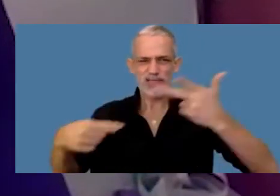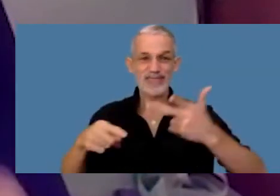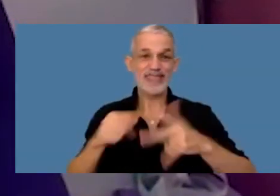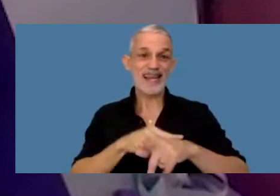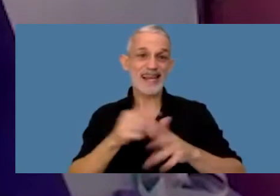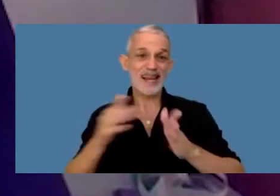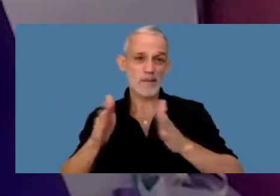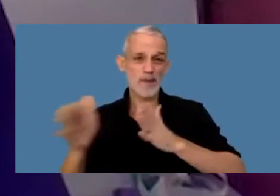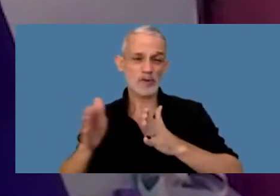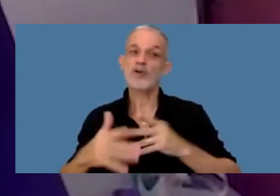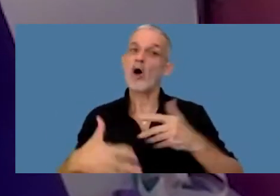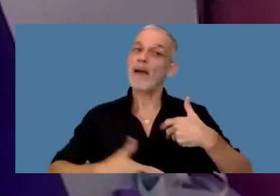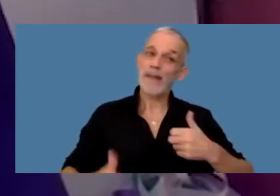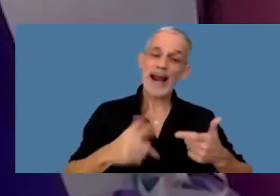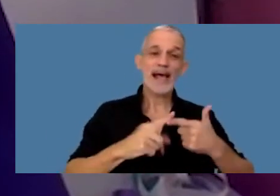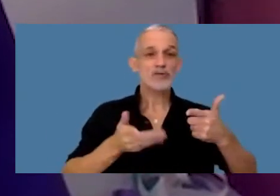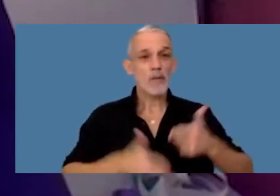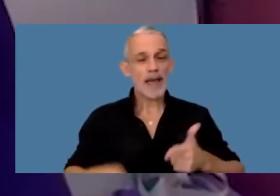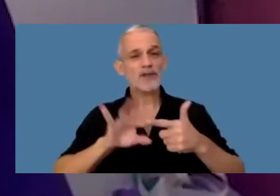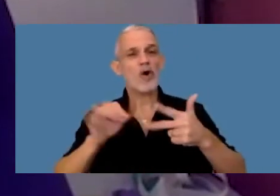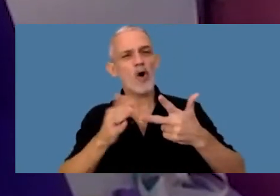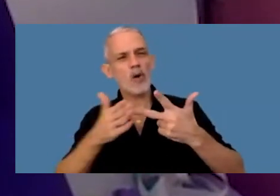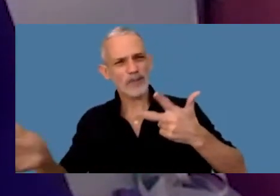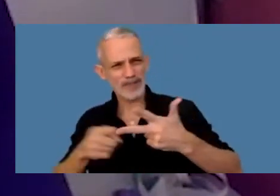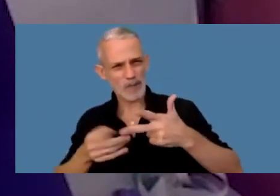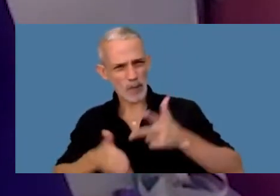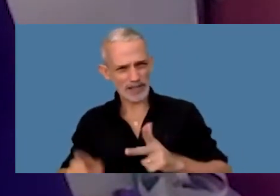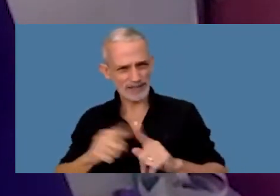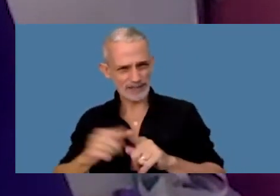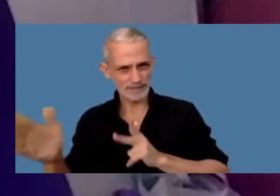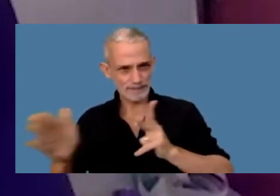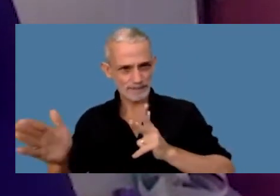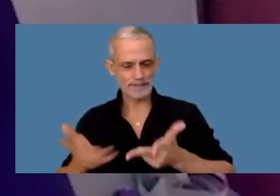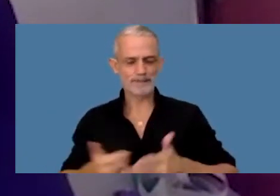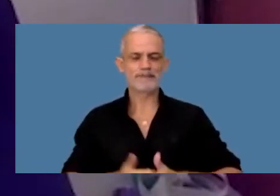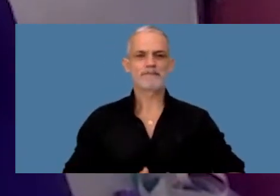y patologización de los procesos naturales.